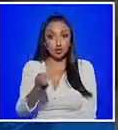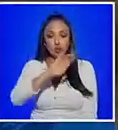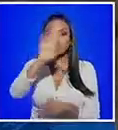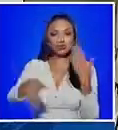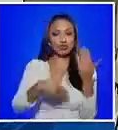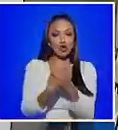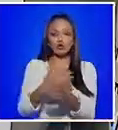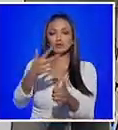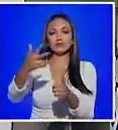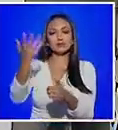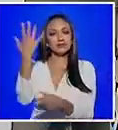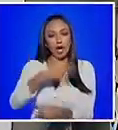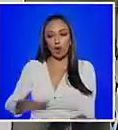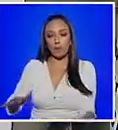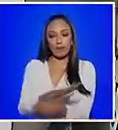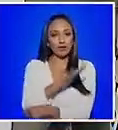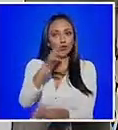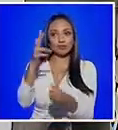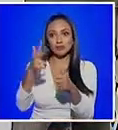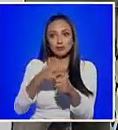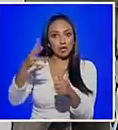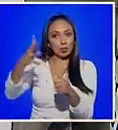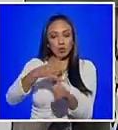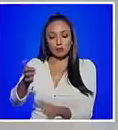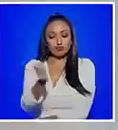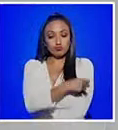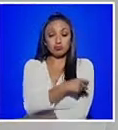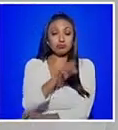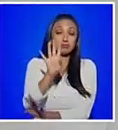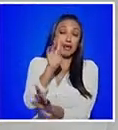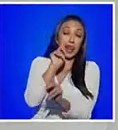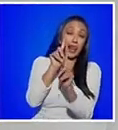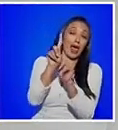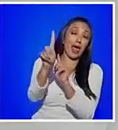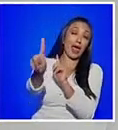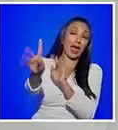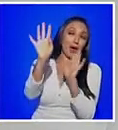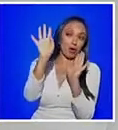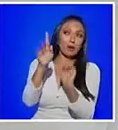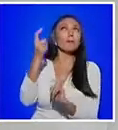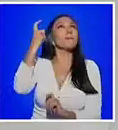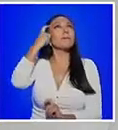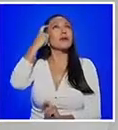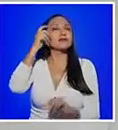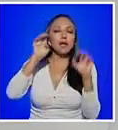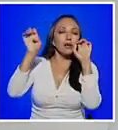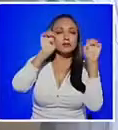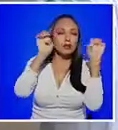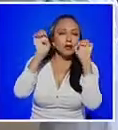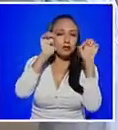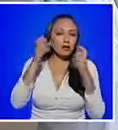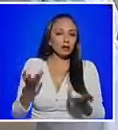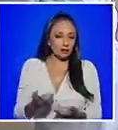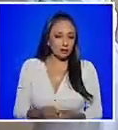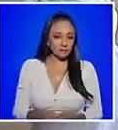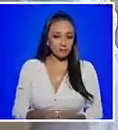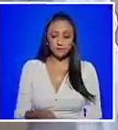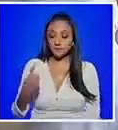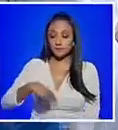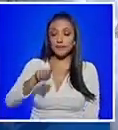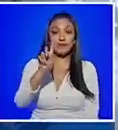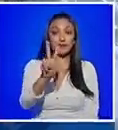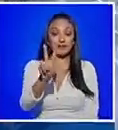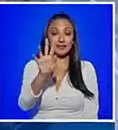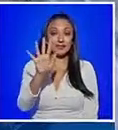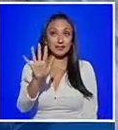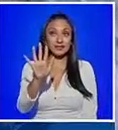las dosis, objetivo que al menos por ahora se ve lejano. Por eso ya se buscan nuevas estrategias. Para este 27 de